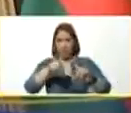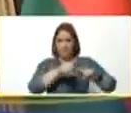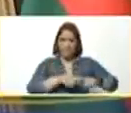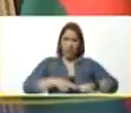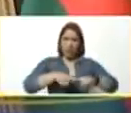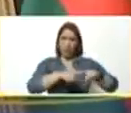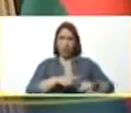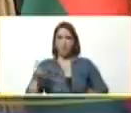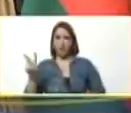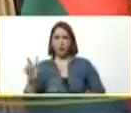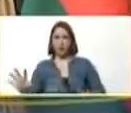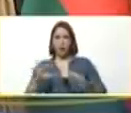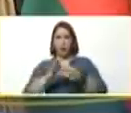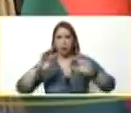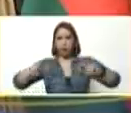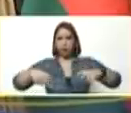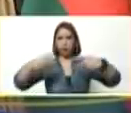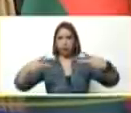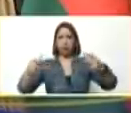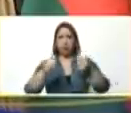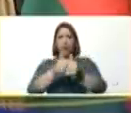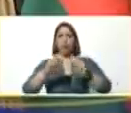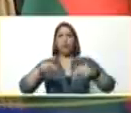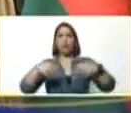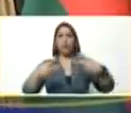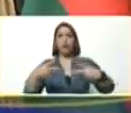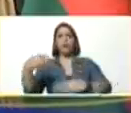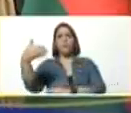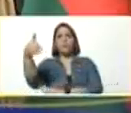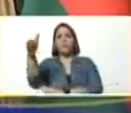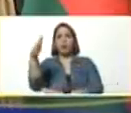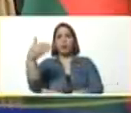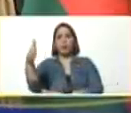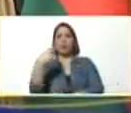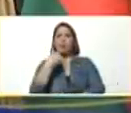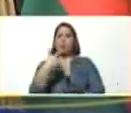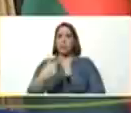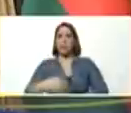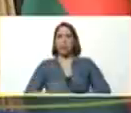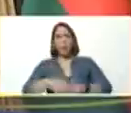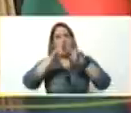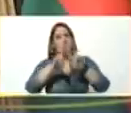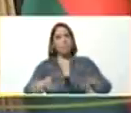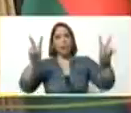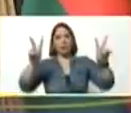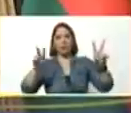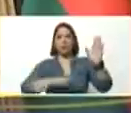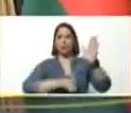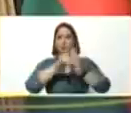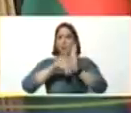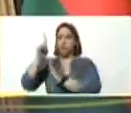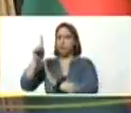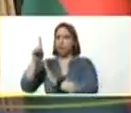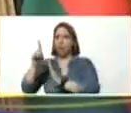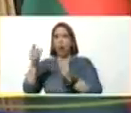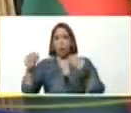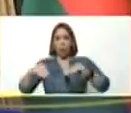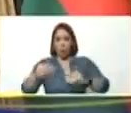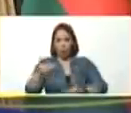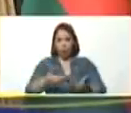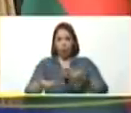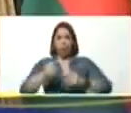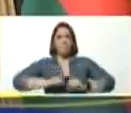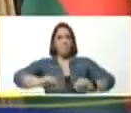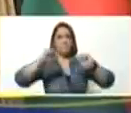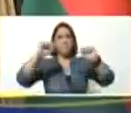Venezuela, en la vanguardia, con nuestra bandera ondeando, diciendo paz, desarrollo, cooperación. ¡Que